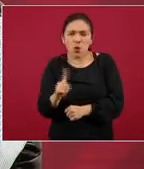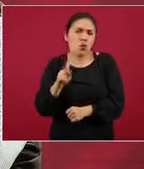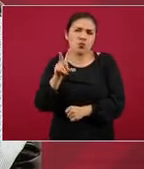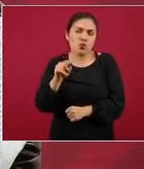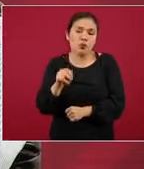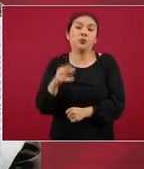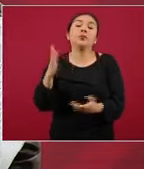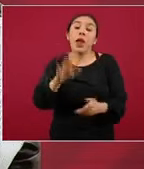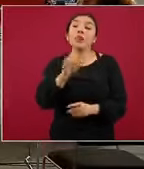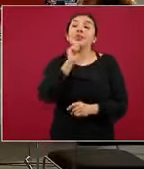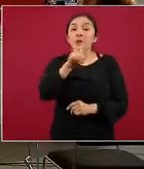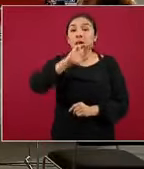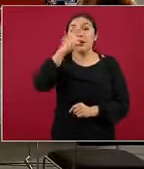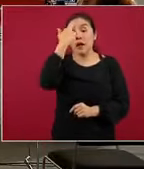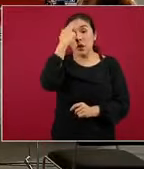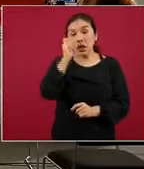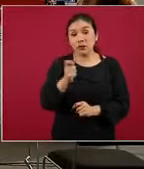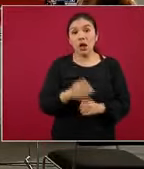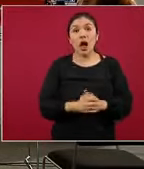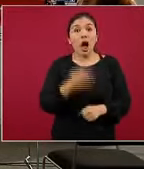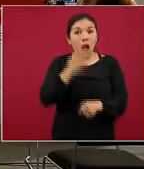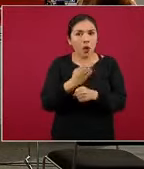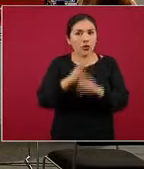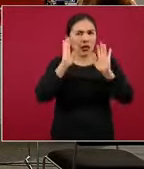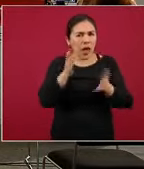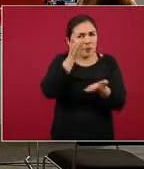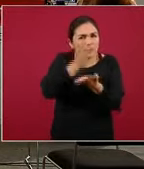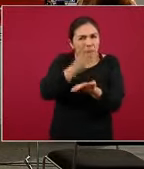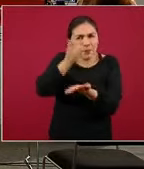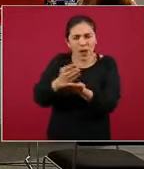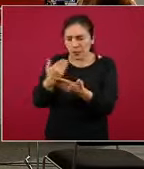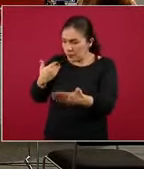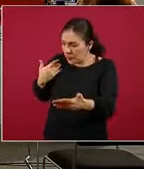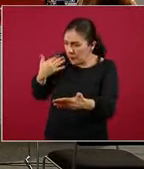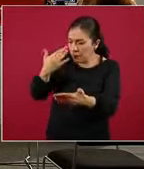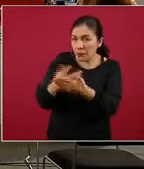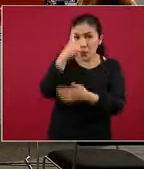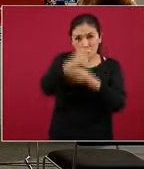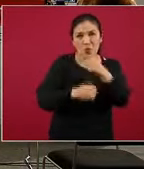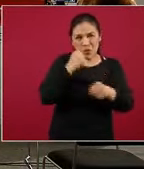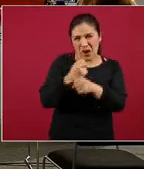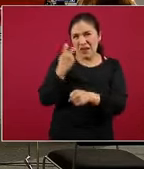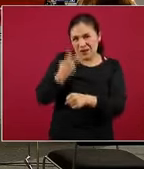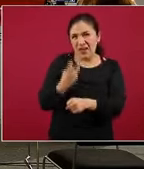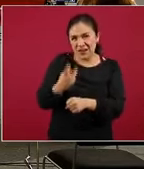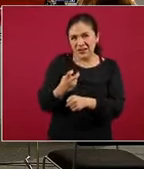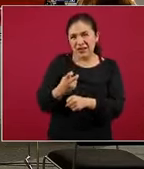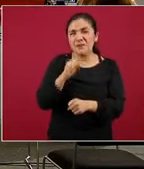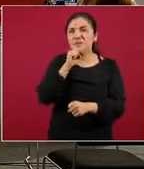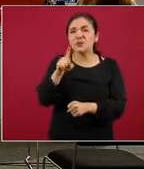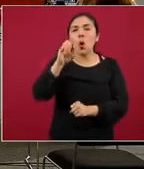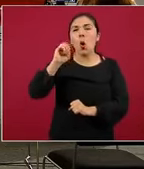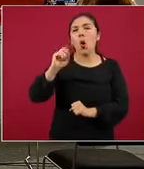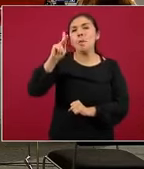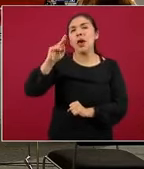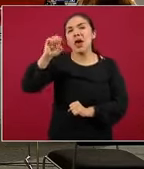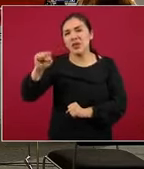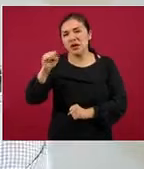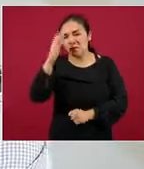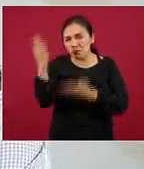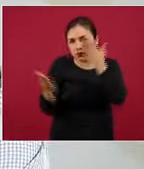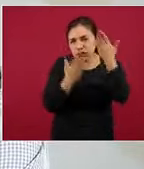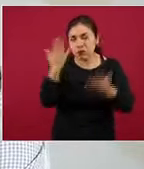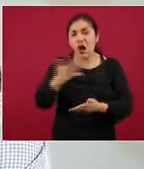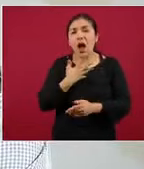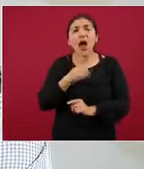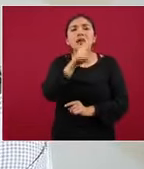hay que recordar que hasta el momento se llevan identificados en lo que va del año, y esto en información basada en la Organización Panamericana de la Salud, más